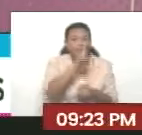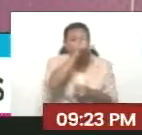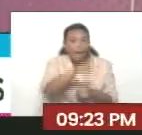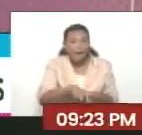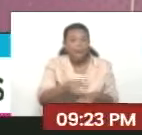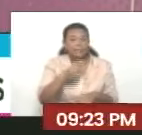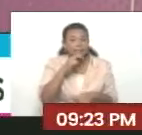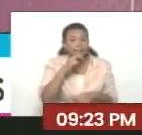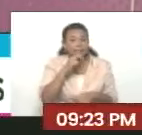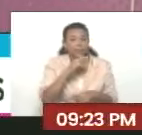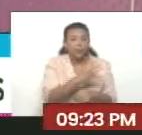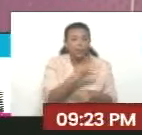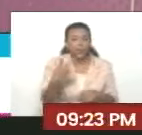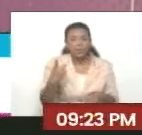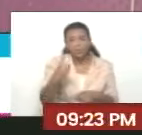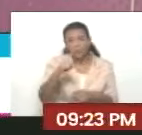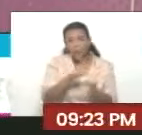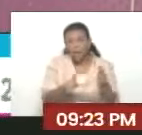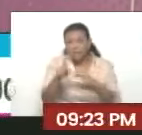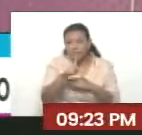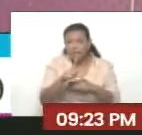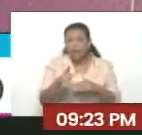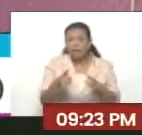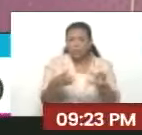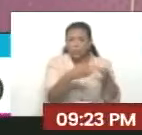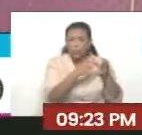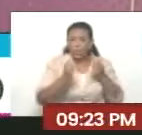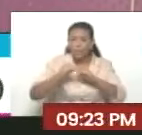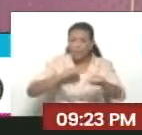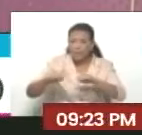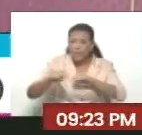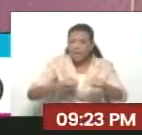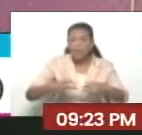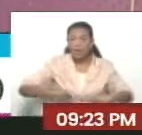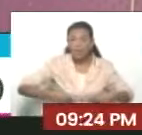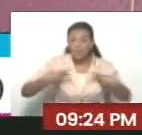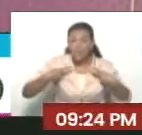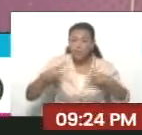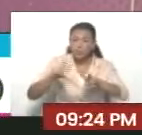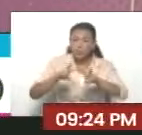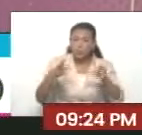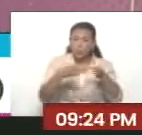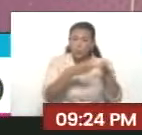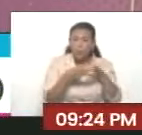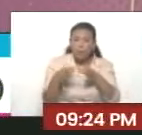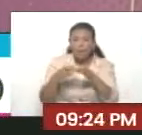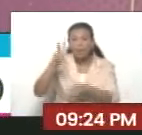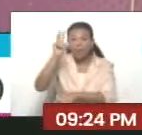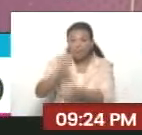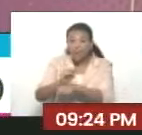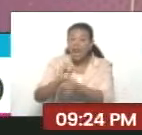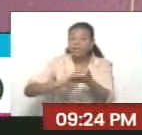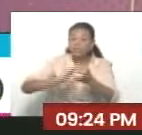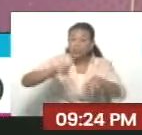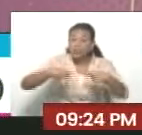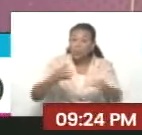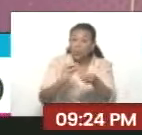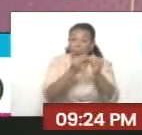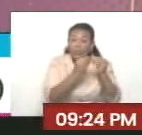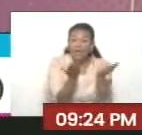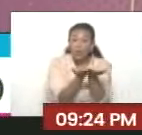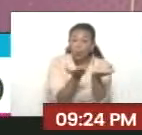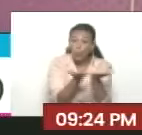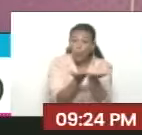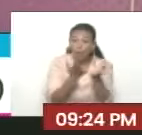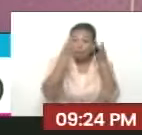arrieta de 41 años, licenciada en gestión municipal, perteneciente al movimiento Viviendo Venezolano de los Urbanismos de La Vega, solicitó la rehabilitación de la Escuela